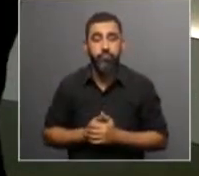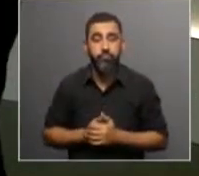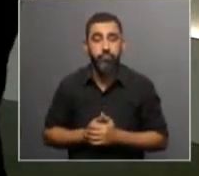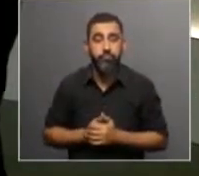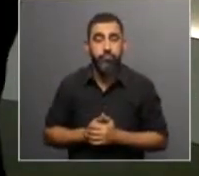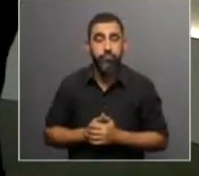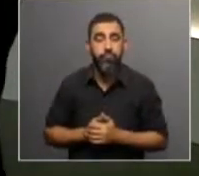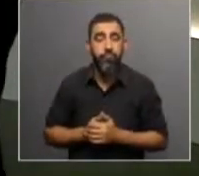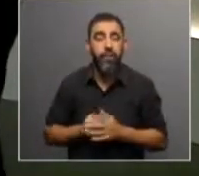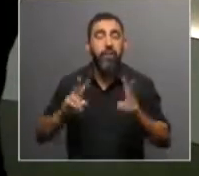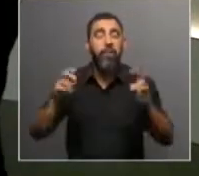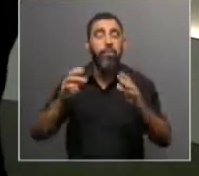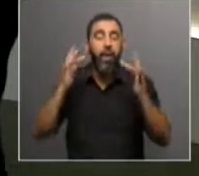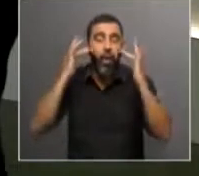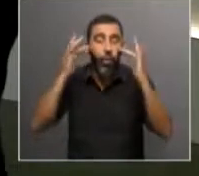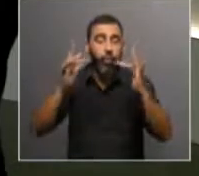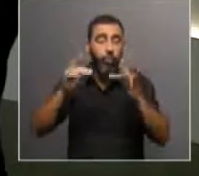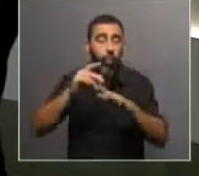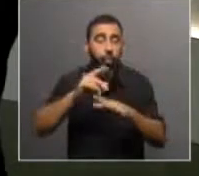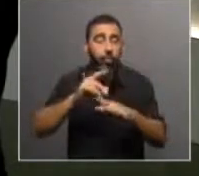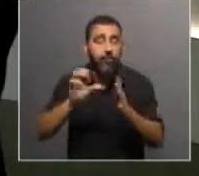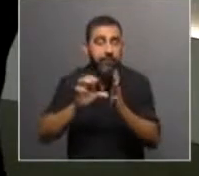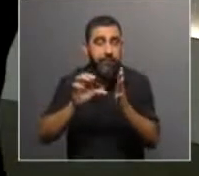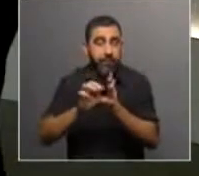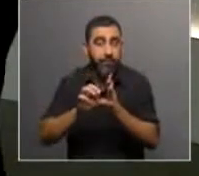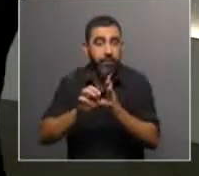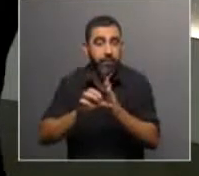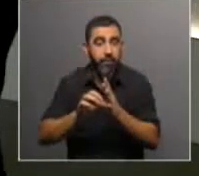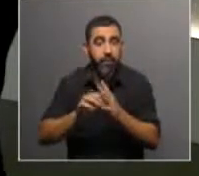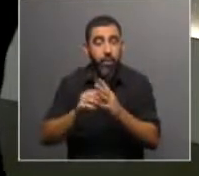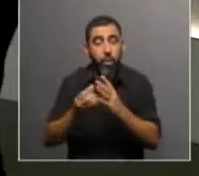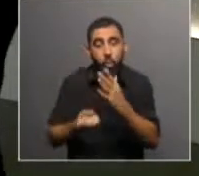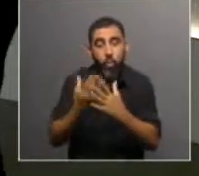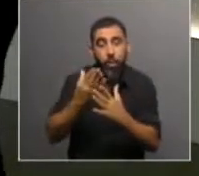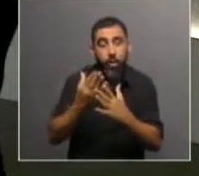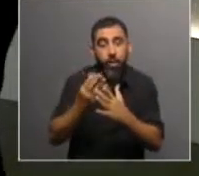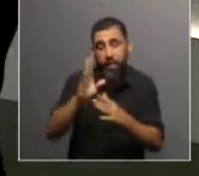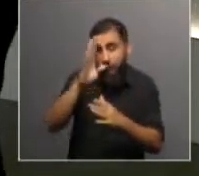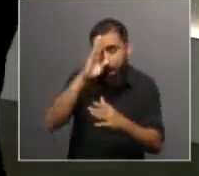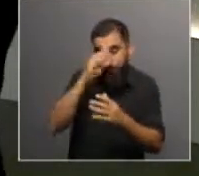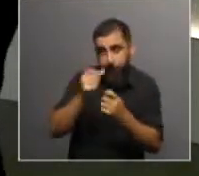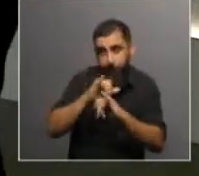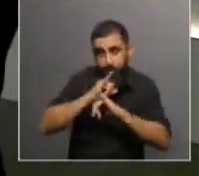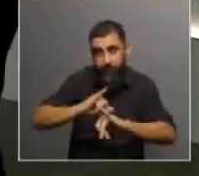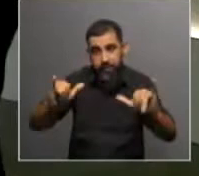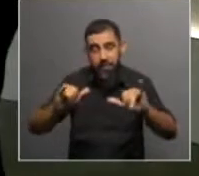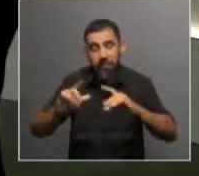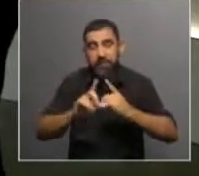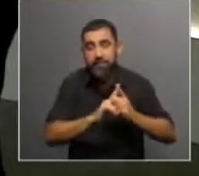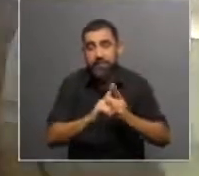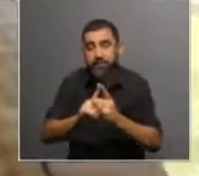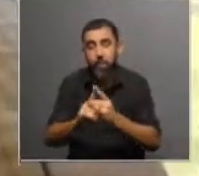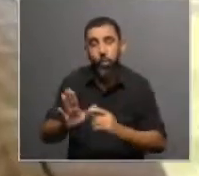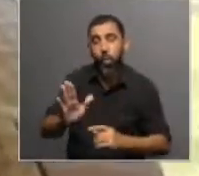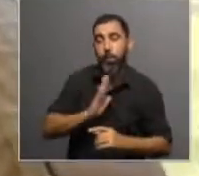es el ecosistema digital educativo que tenemos, lanzamos una plataforma de analíticas del aprendizaje que me permite hacer un seguimiento